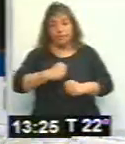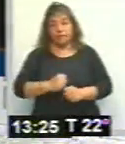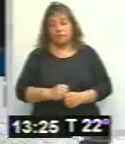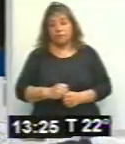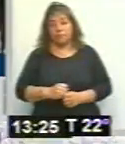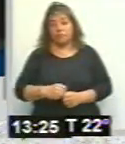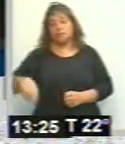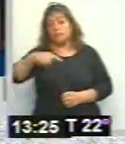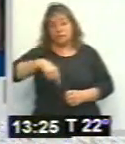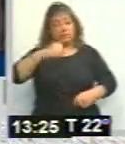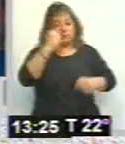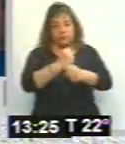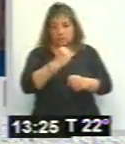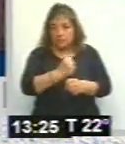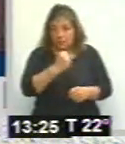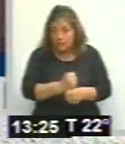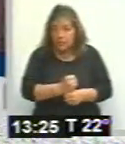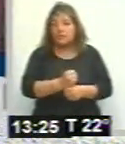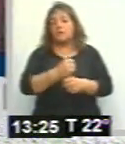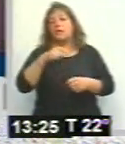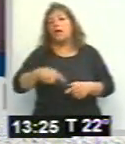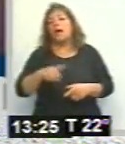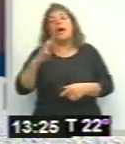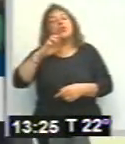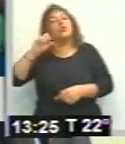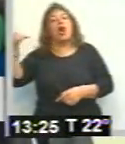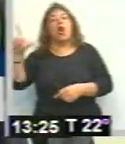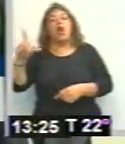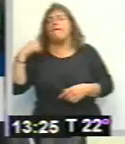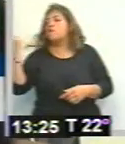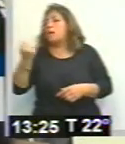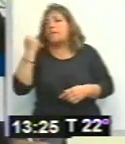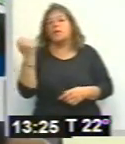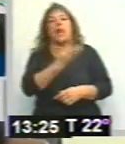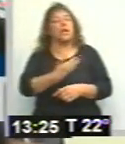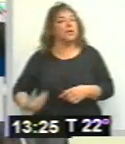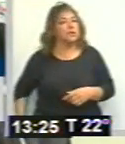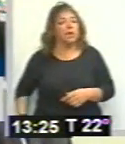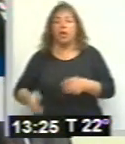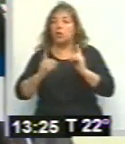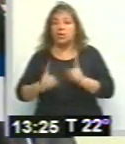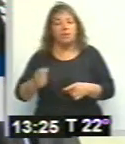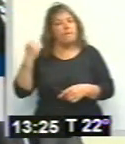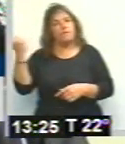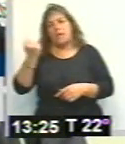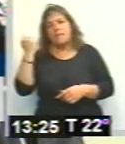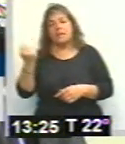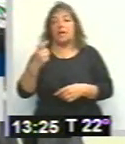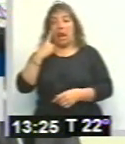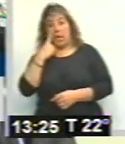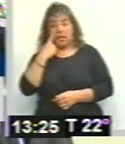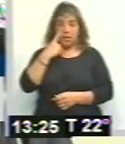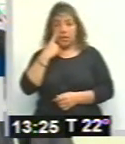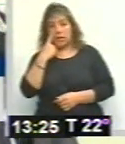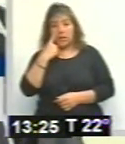Vamos a acompañar la tarea del Ejecutivo. Me parece que acá hay un rol fundamental del Estado y fundamentalmente en cabeza del Intendente Miguel Issa, que es